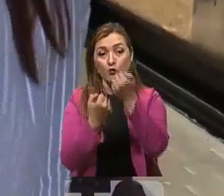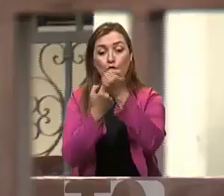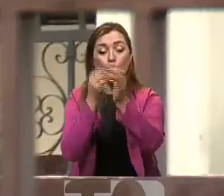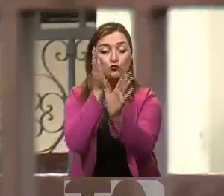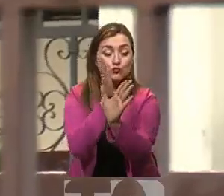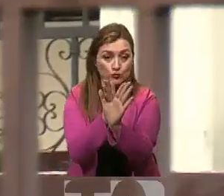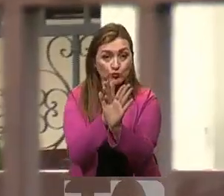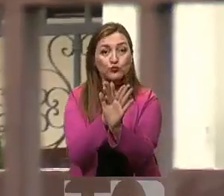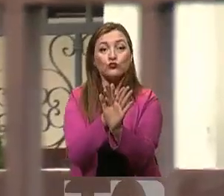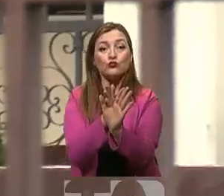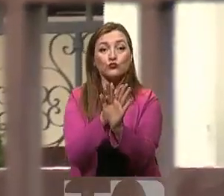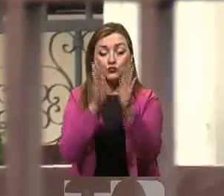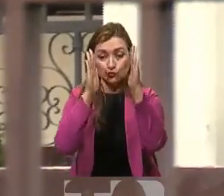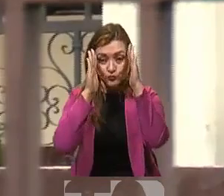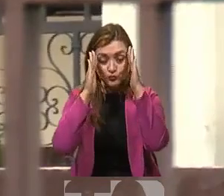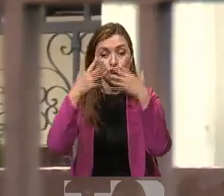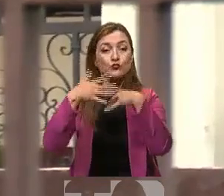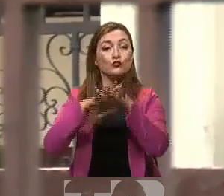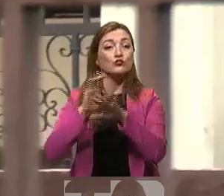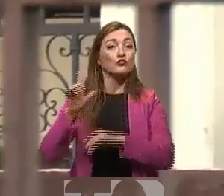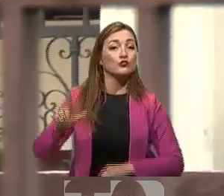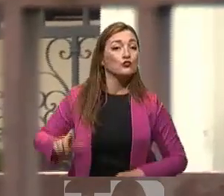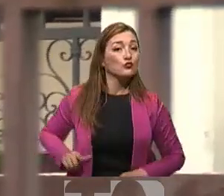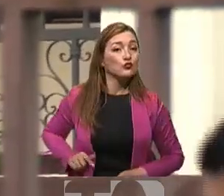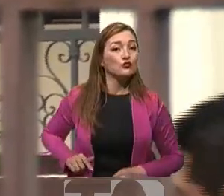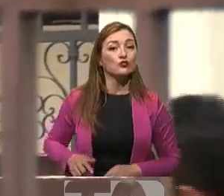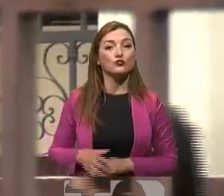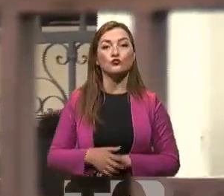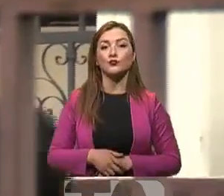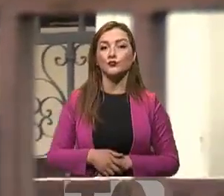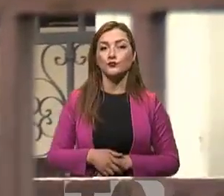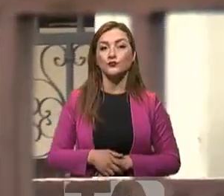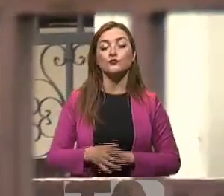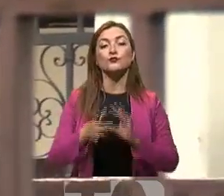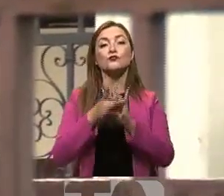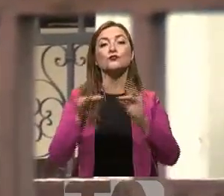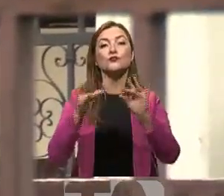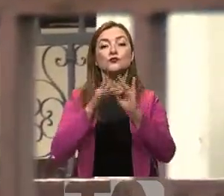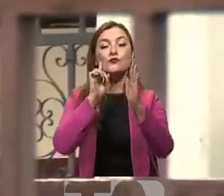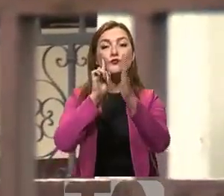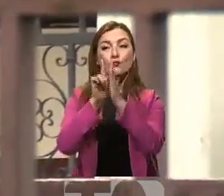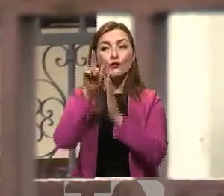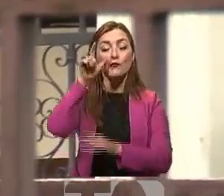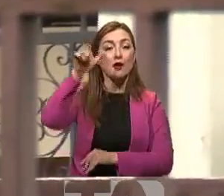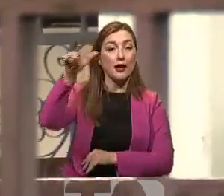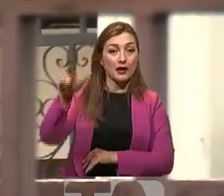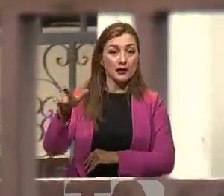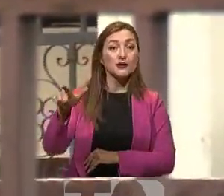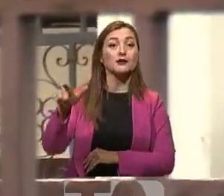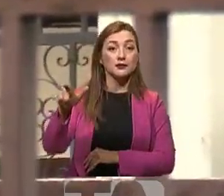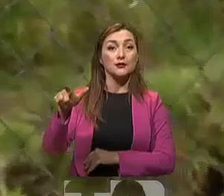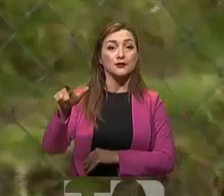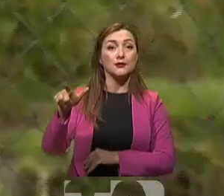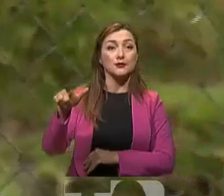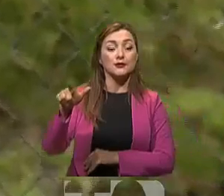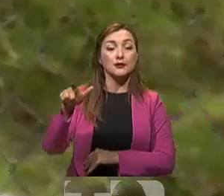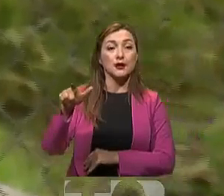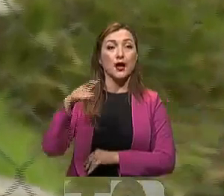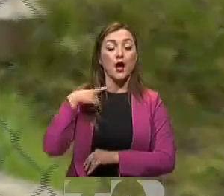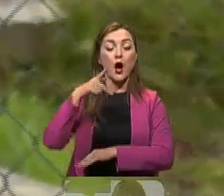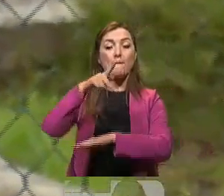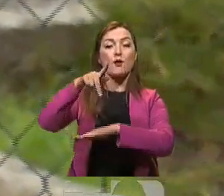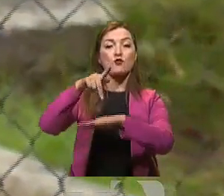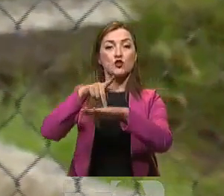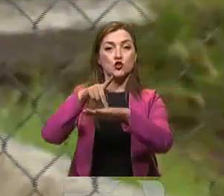apoyo psicológico y atención integral de salud. El escrito señala que la denuncia ya fue puesta en fiscalía por parte del profesional del